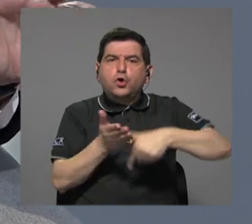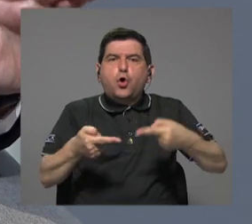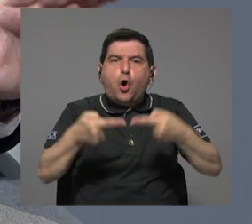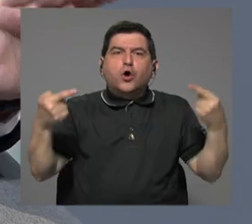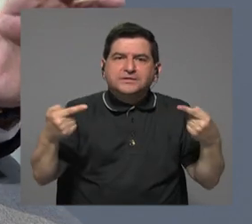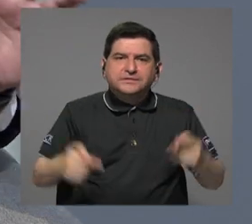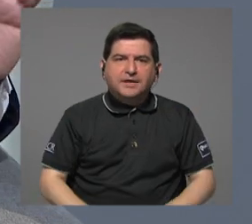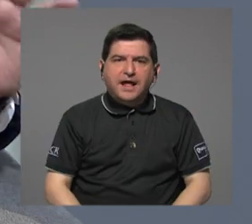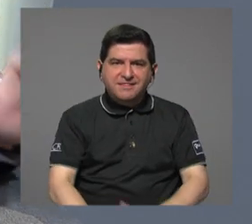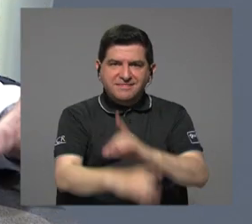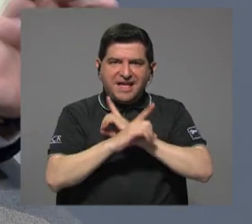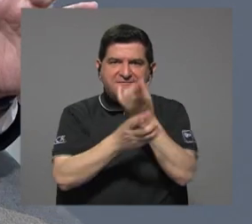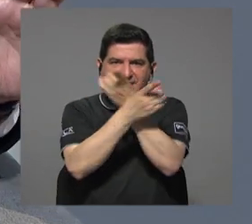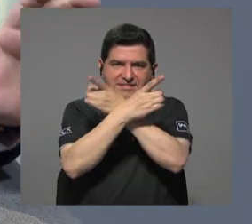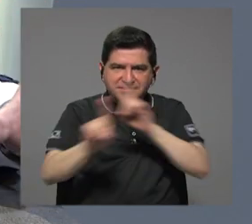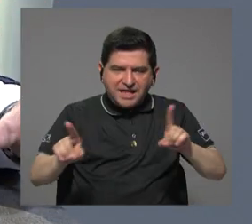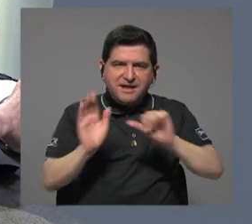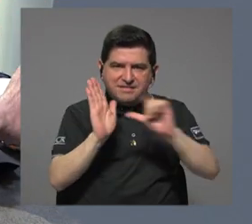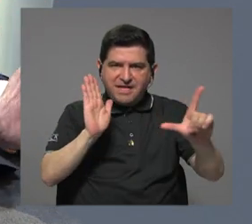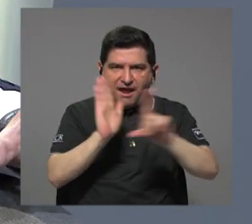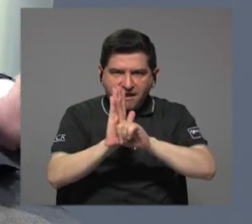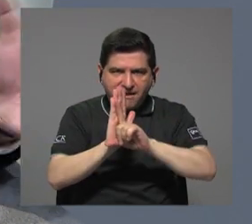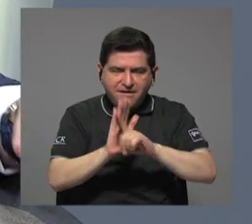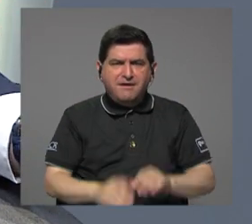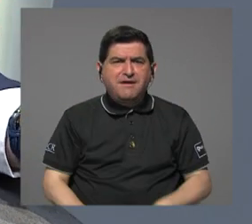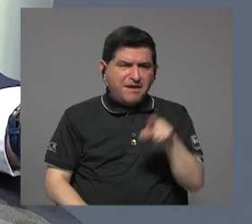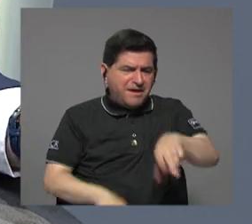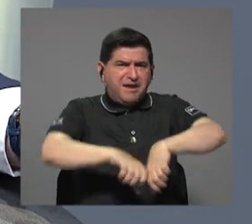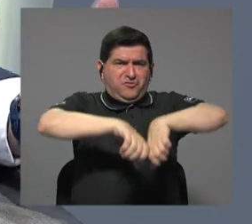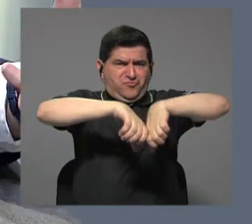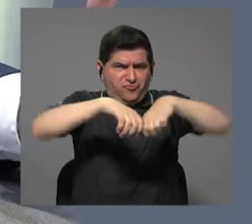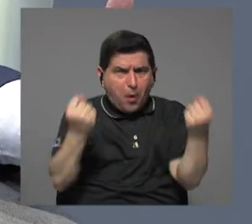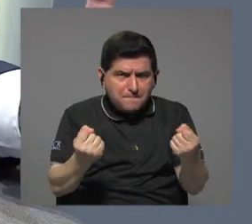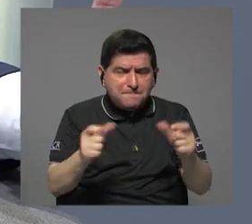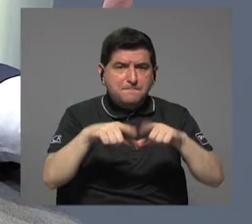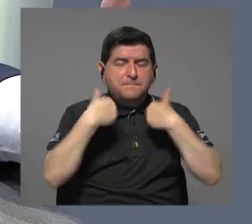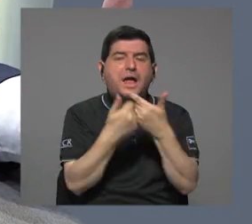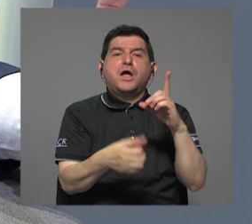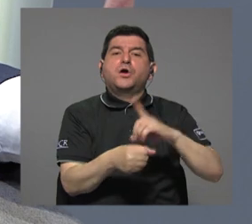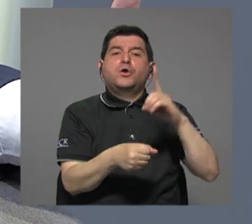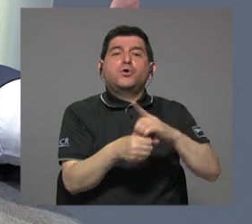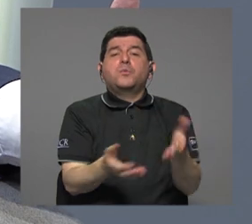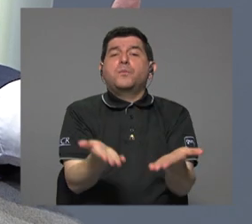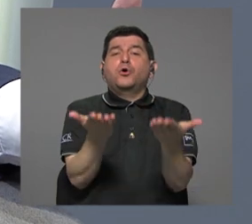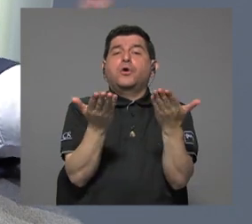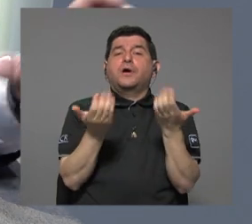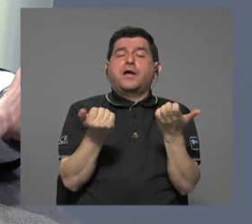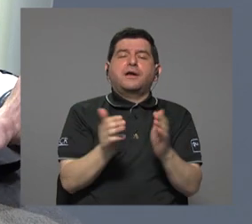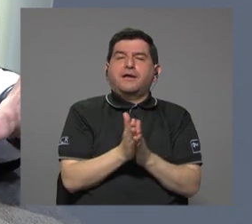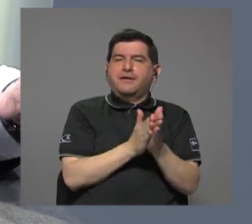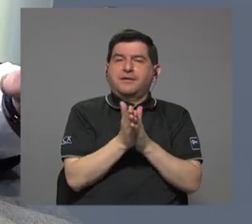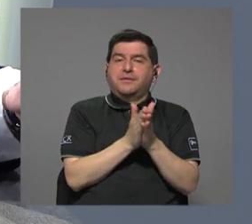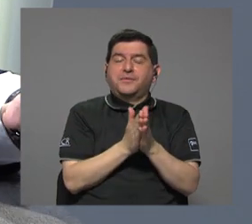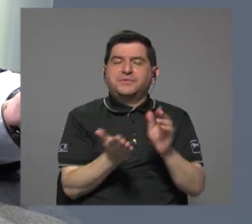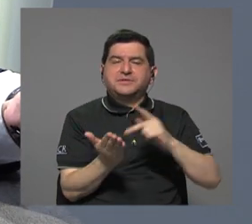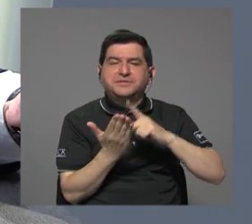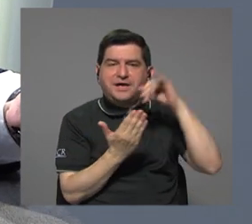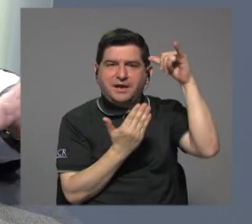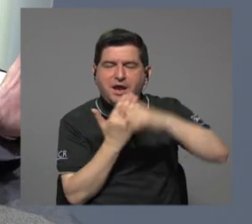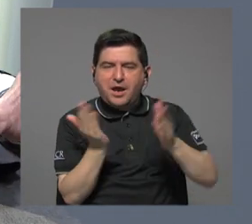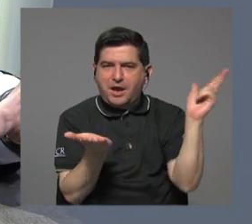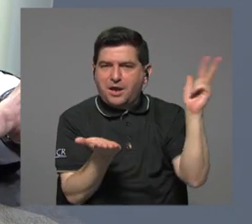que hay que defender la democracia parlamentaria que están violentando un grupo de diputados que quieren aprobar el proyecto